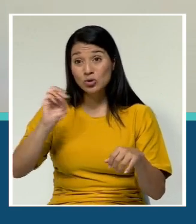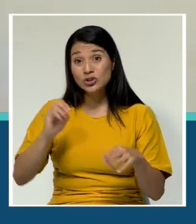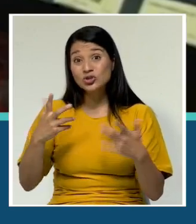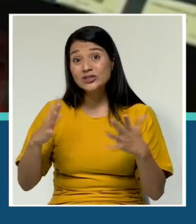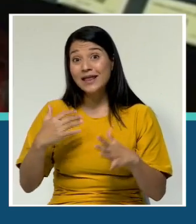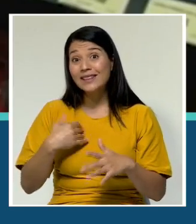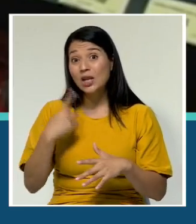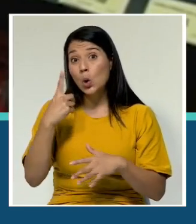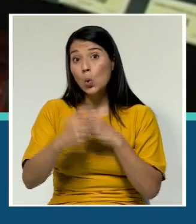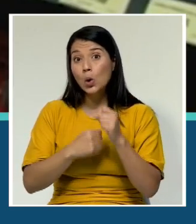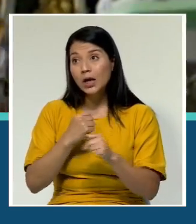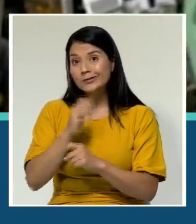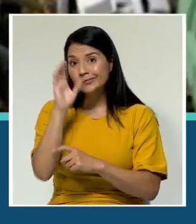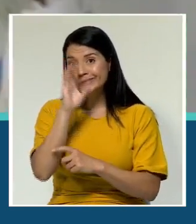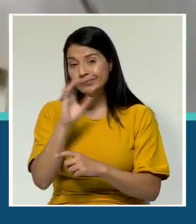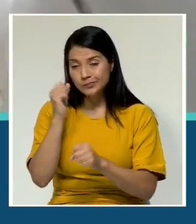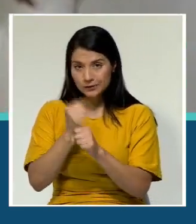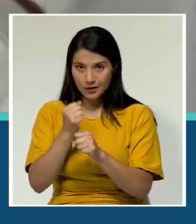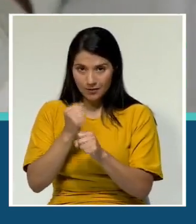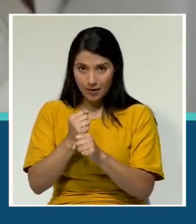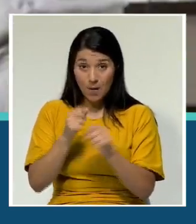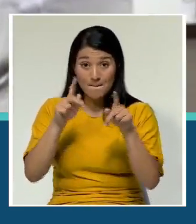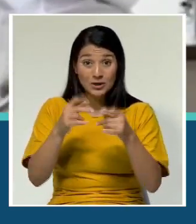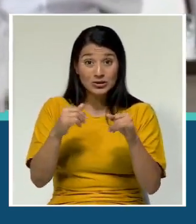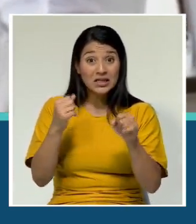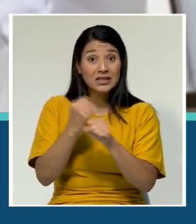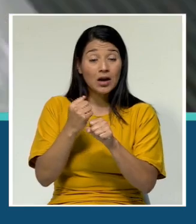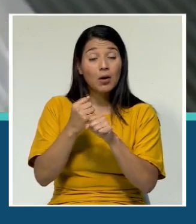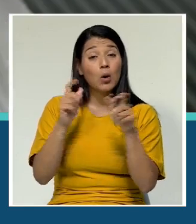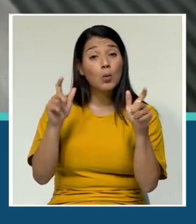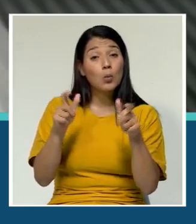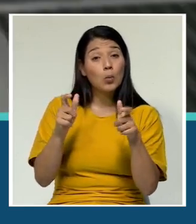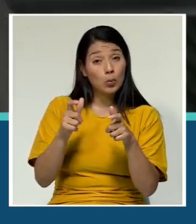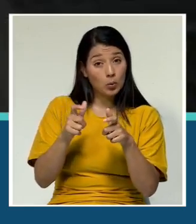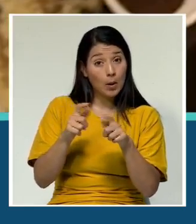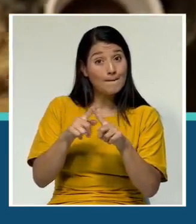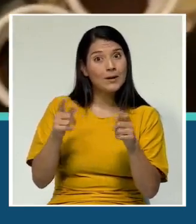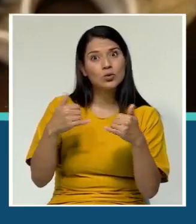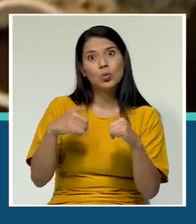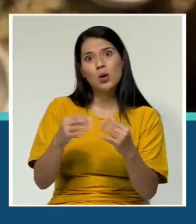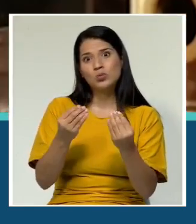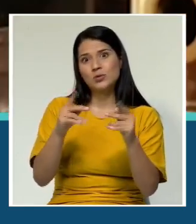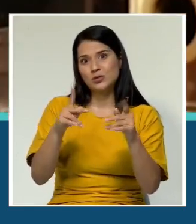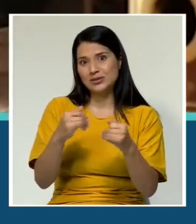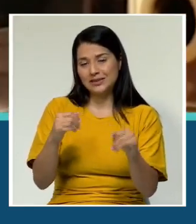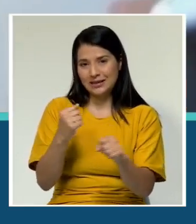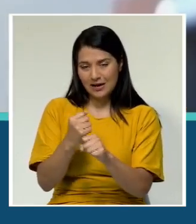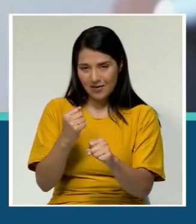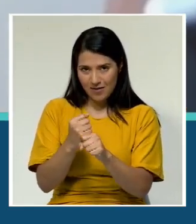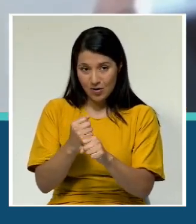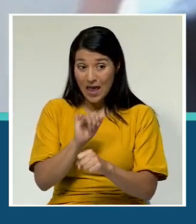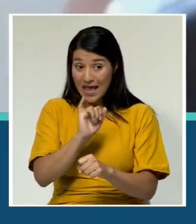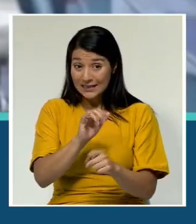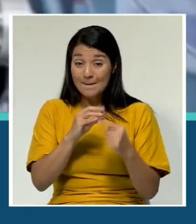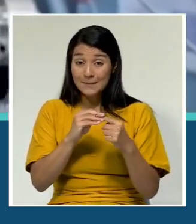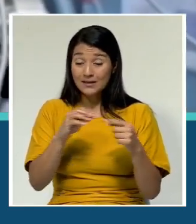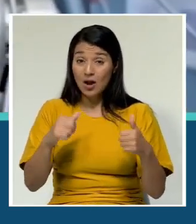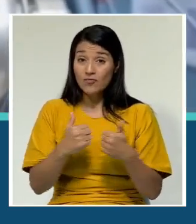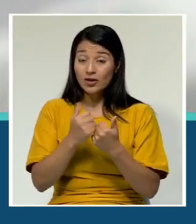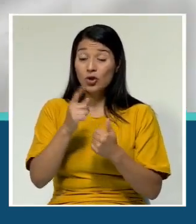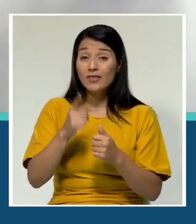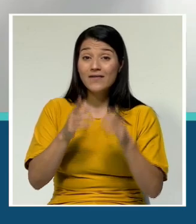3% de lo que representa esa tasa nacional lleva más de un año de buscar trabajo. A pesar de que el desempleo ha bajado en los